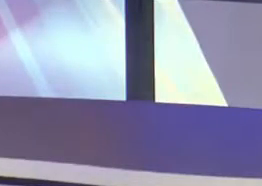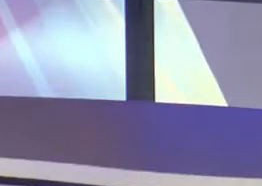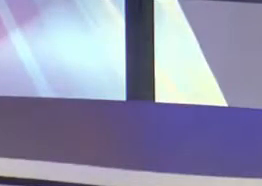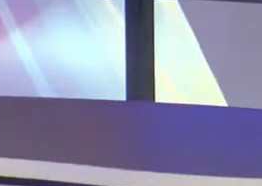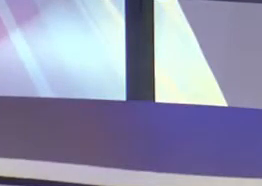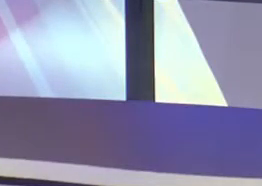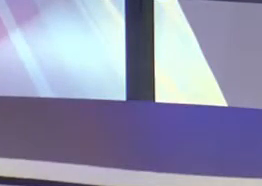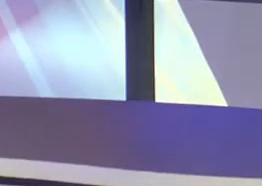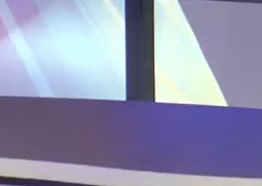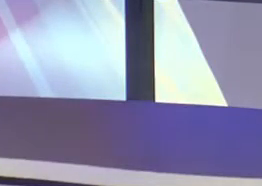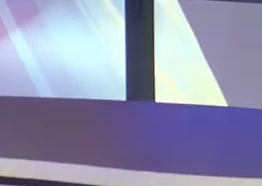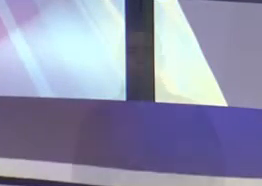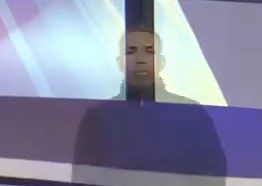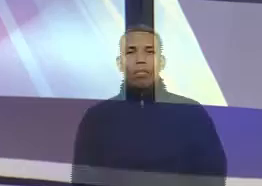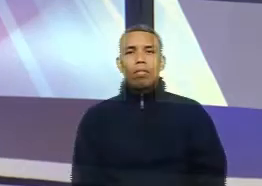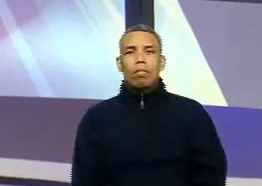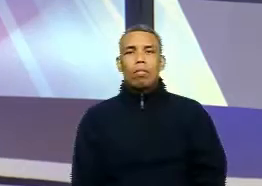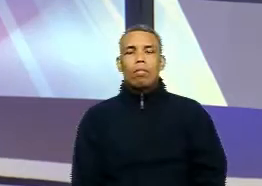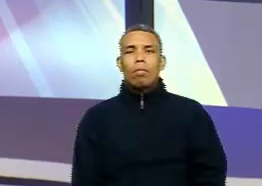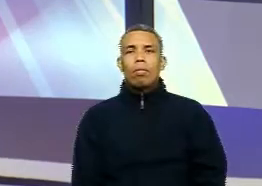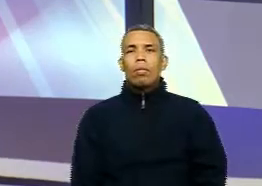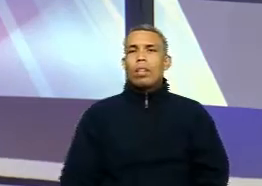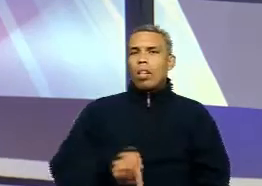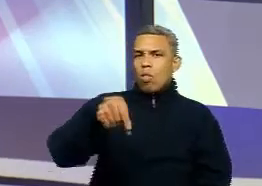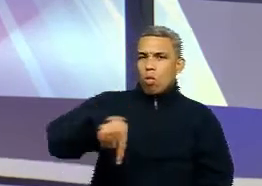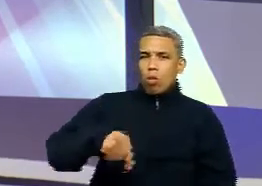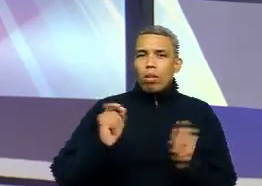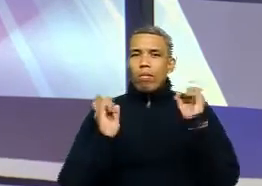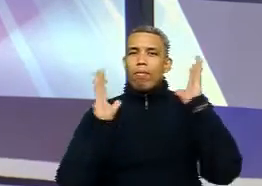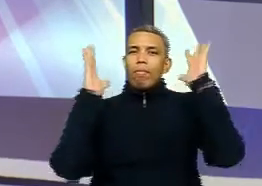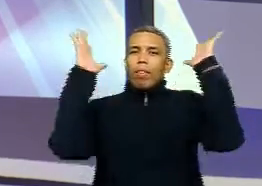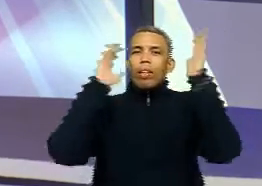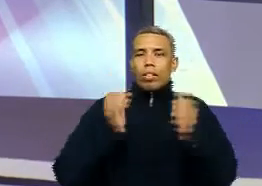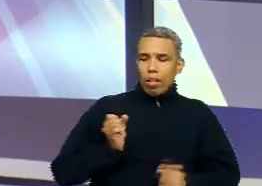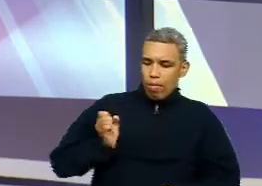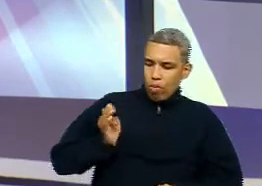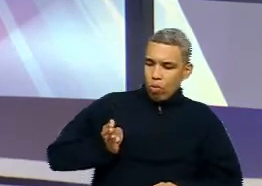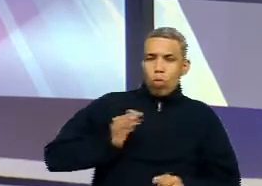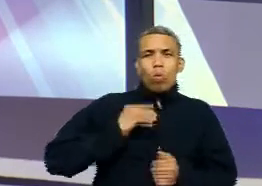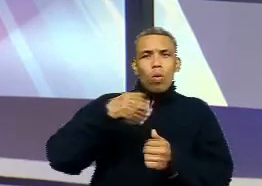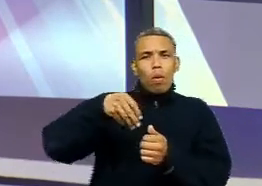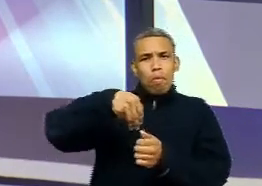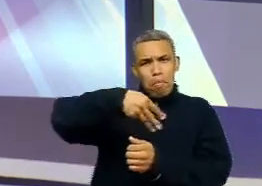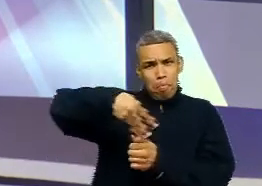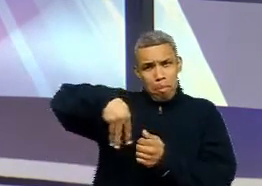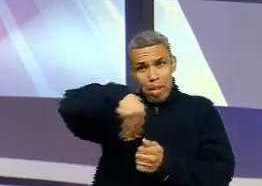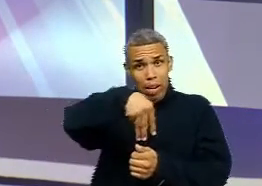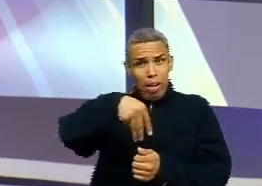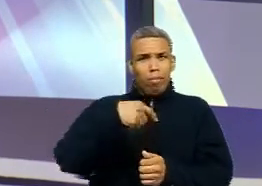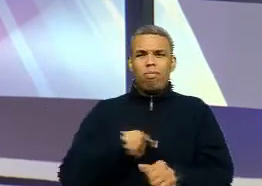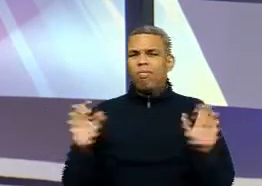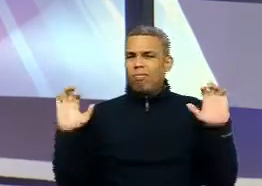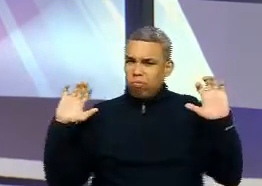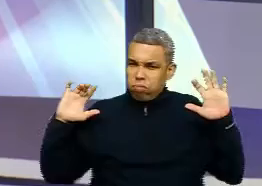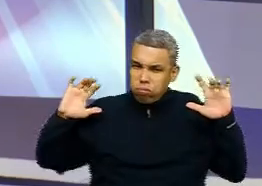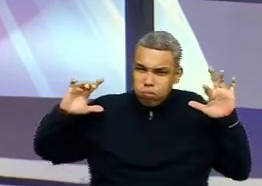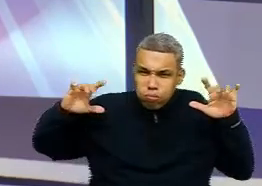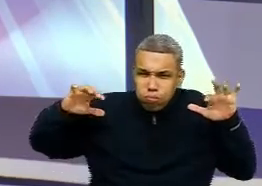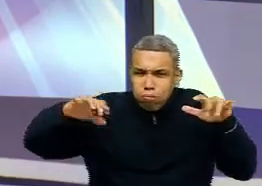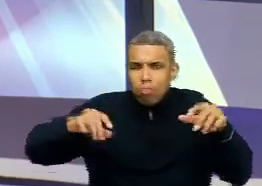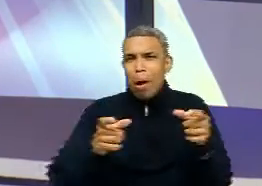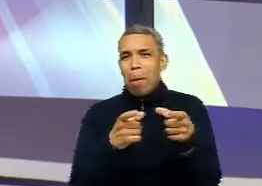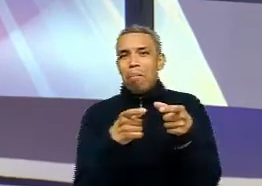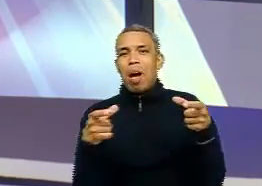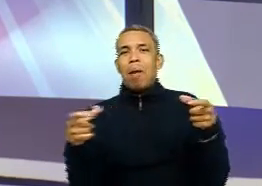La fiesta de Reyes del Club Miramar, realizada en su sede campestre, estuvo esta vez más concurrida que nunca. Los auténticos corraleros de Majahual deleitaron con su